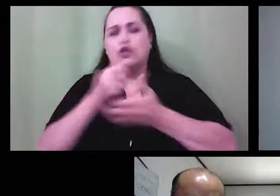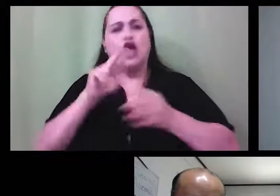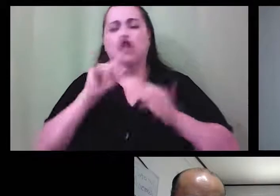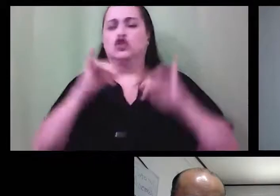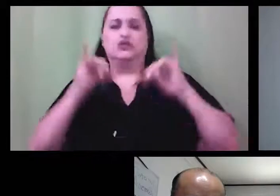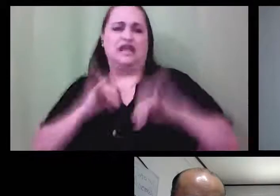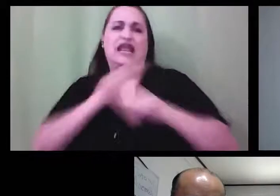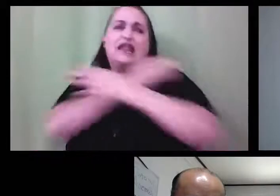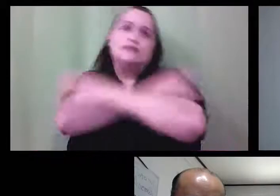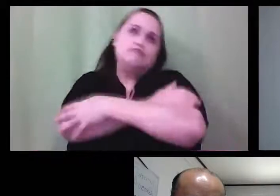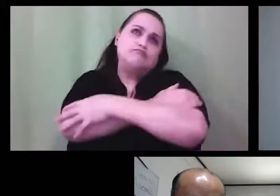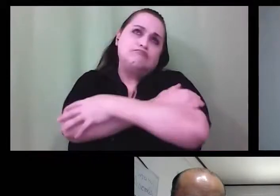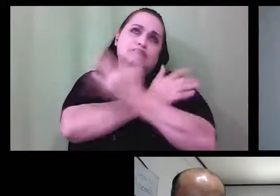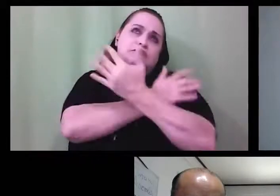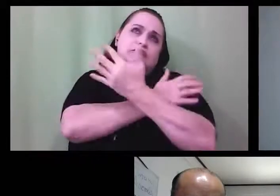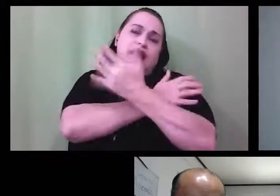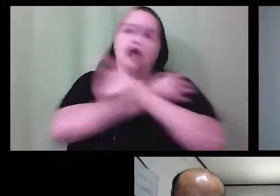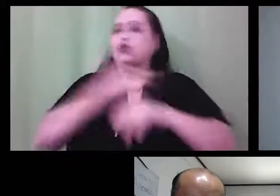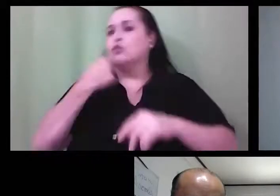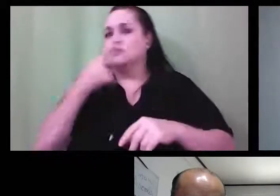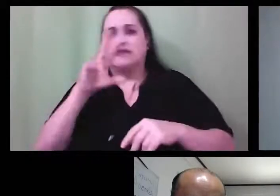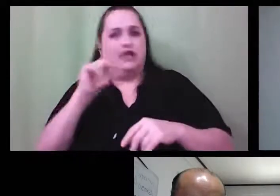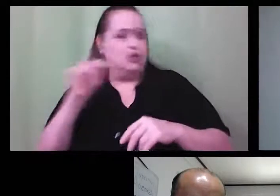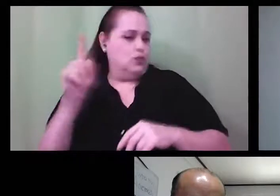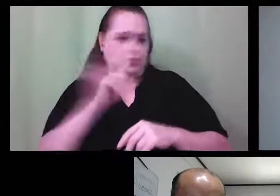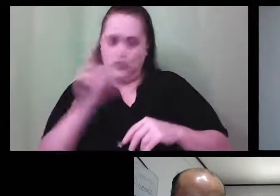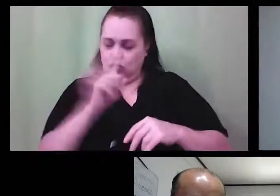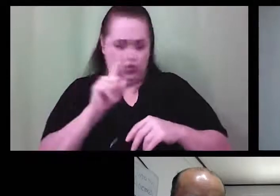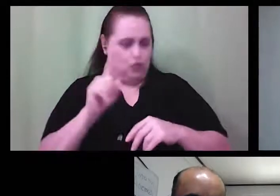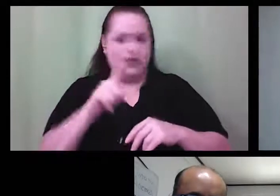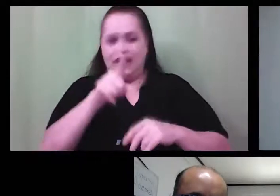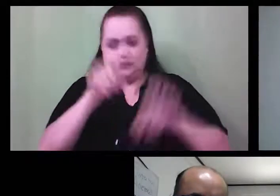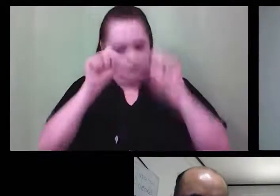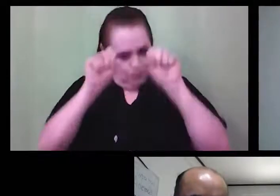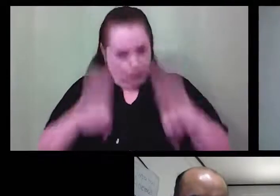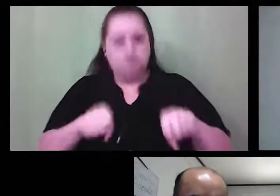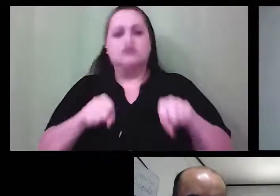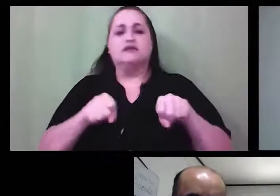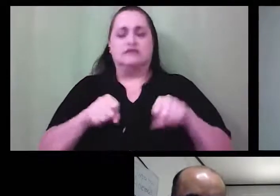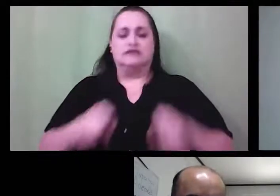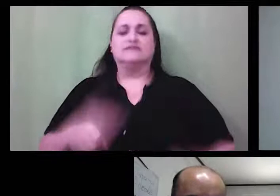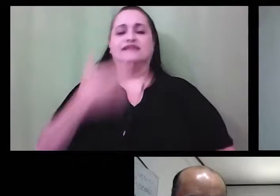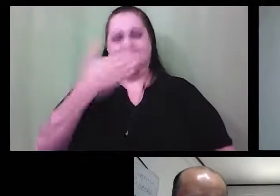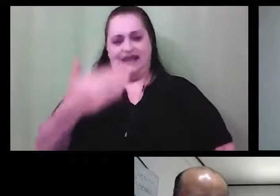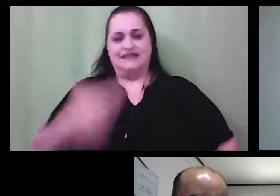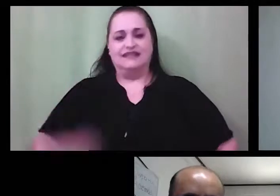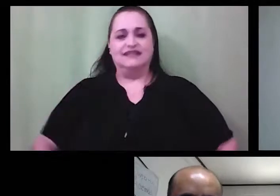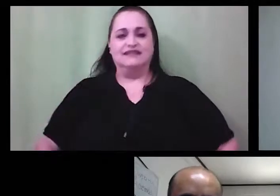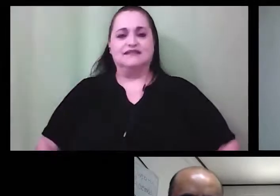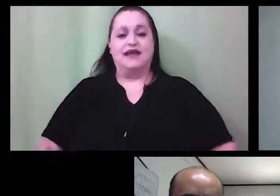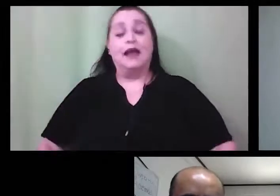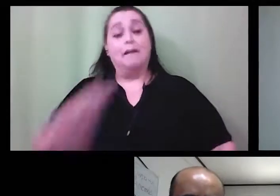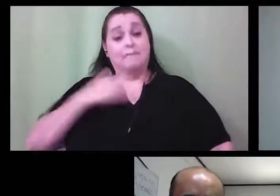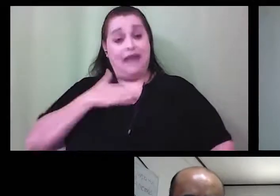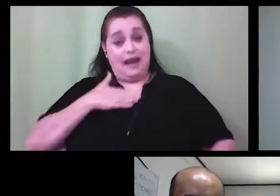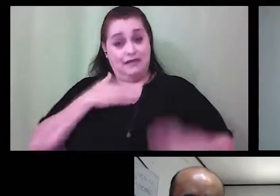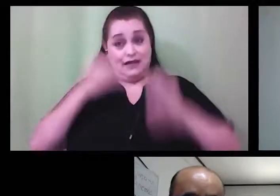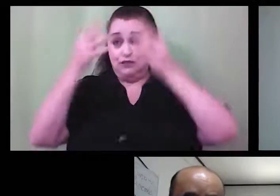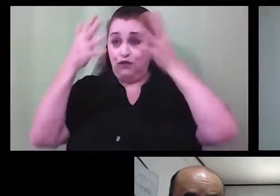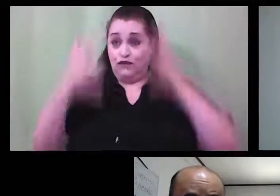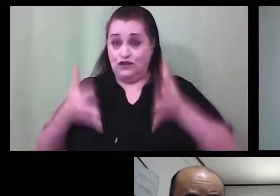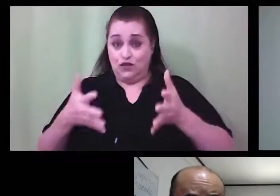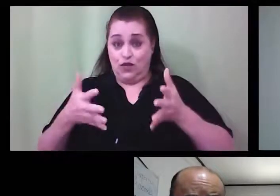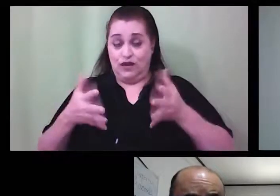manos cruzadas cuando les dicen que no, que eso no es posible. Gracias. Y para mí, para los profesores